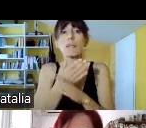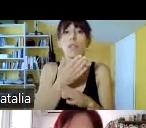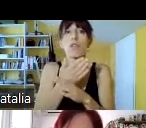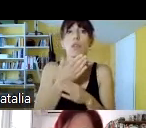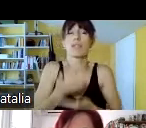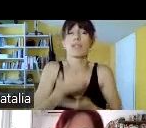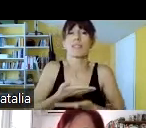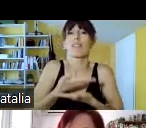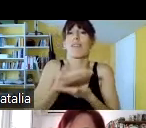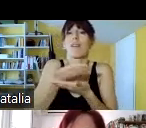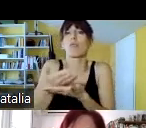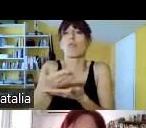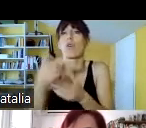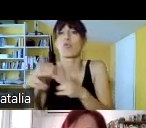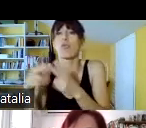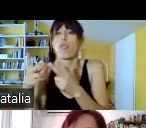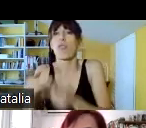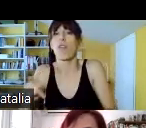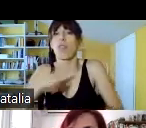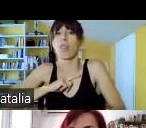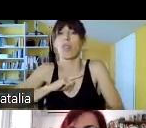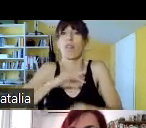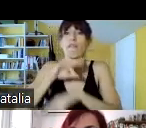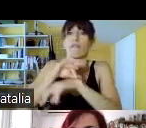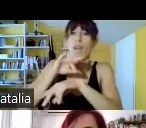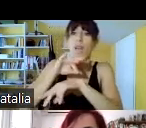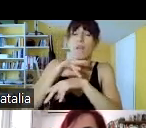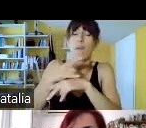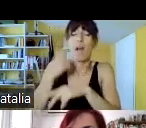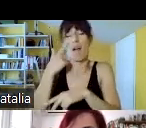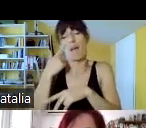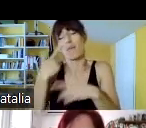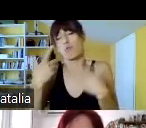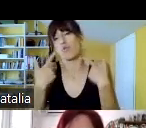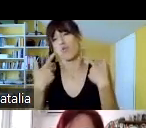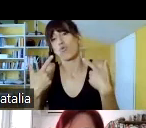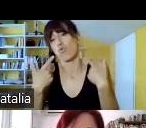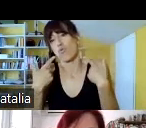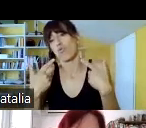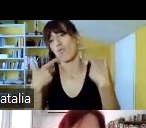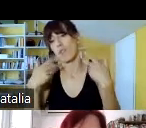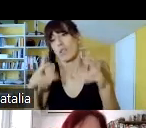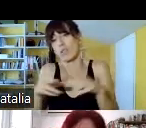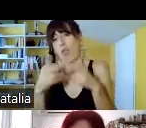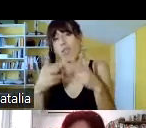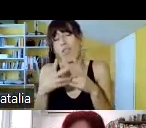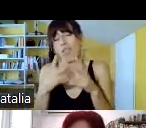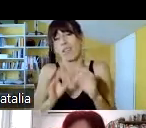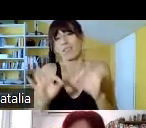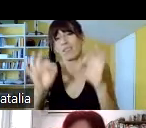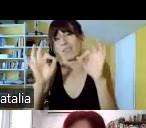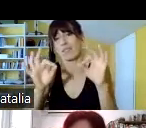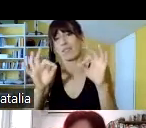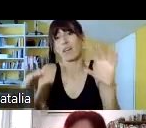sociedad que nos enferma, con cómo el sufrir en nuestra sociedad en concreto tiene que ver con